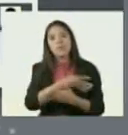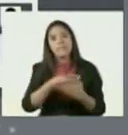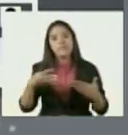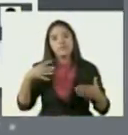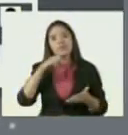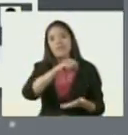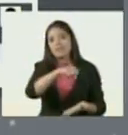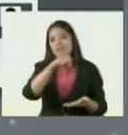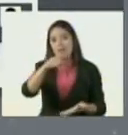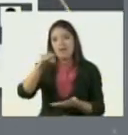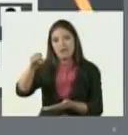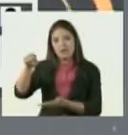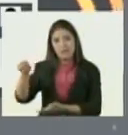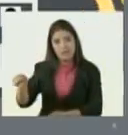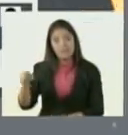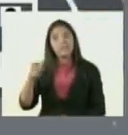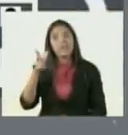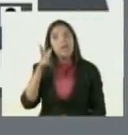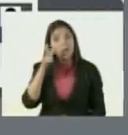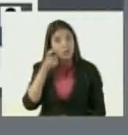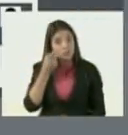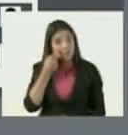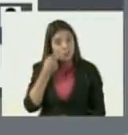CLAP, compatriotas, escúchenme bien.